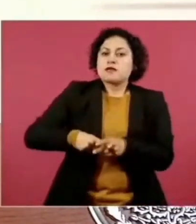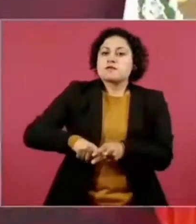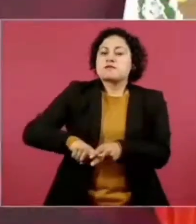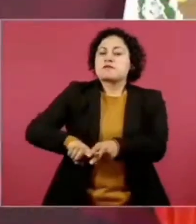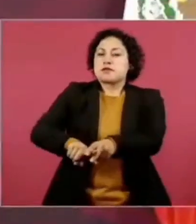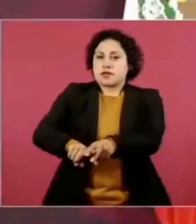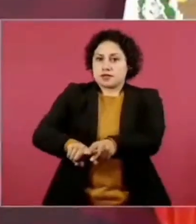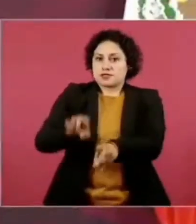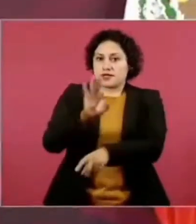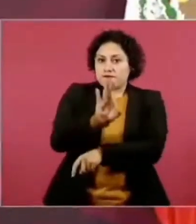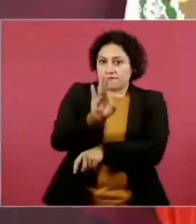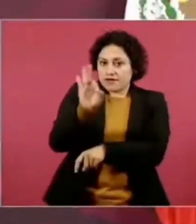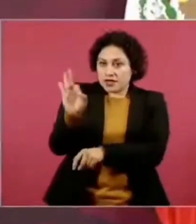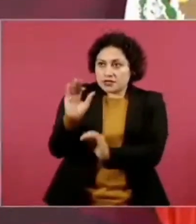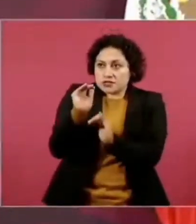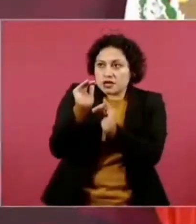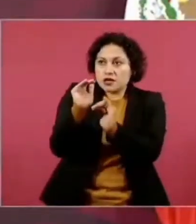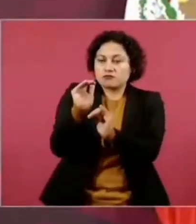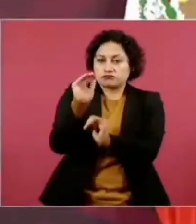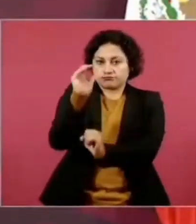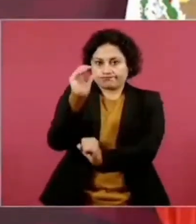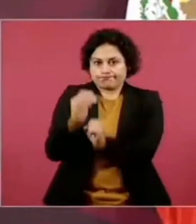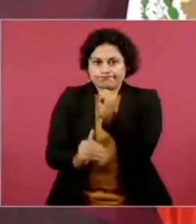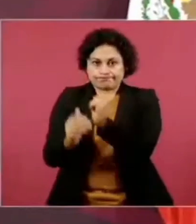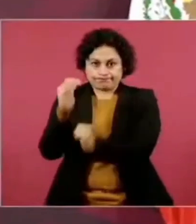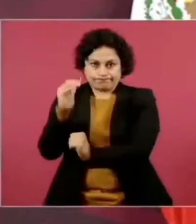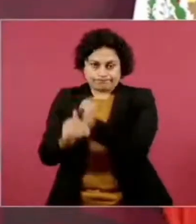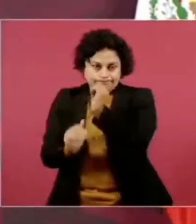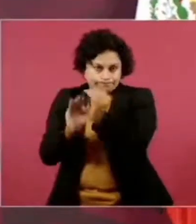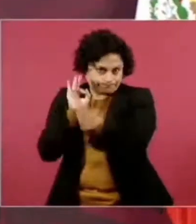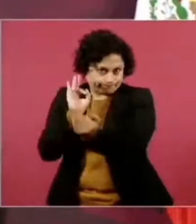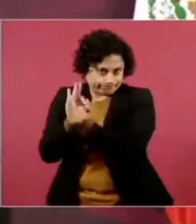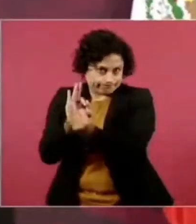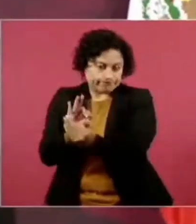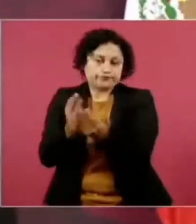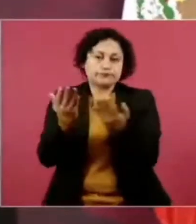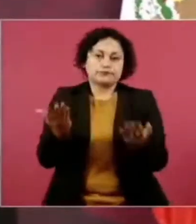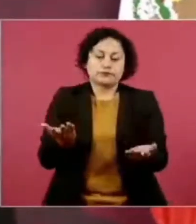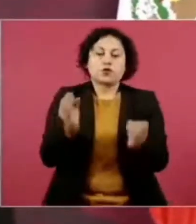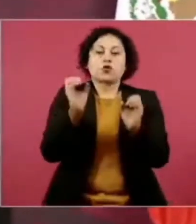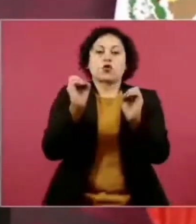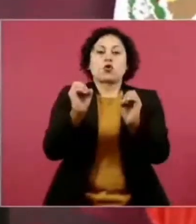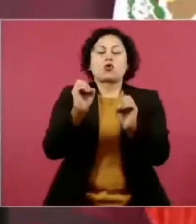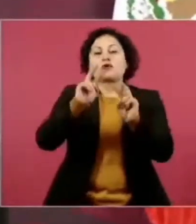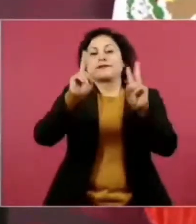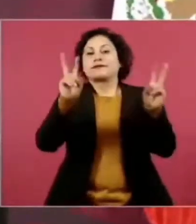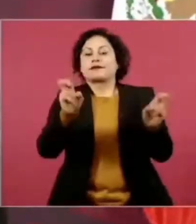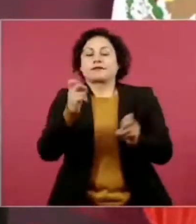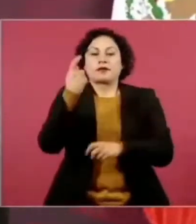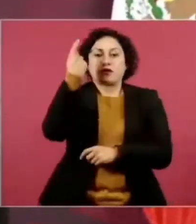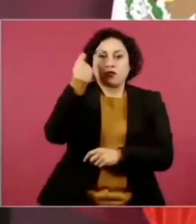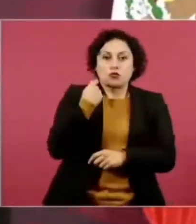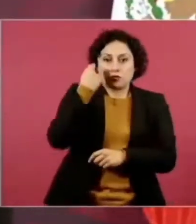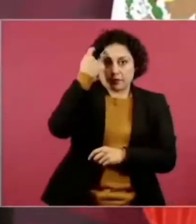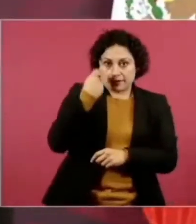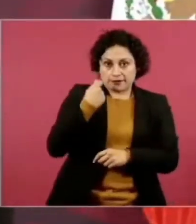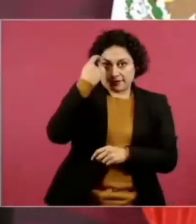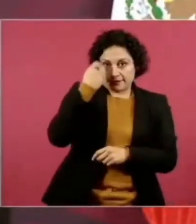los plazos para las jubilaciones,